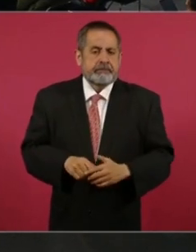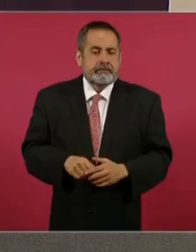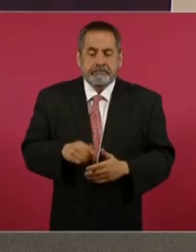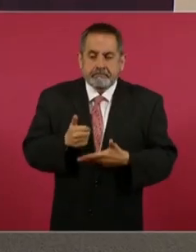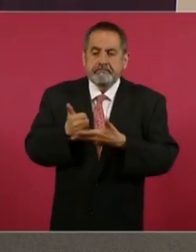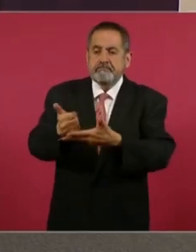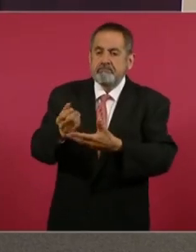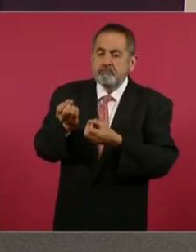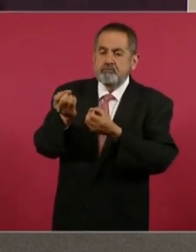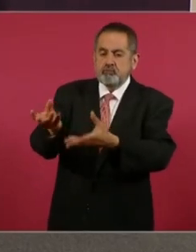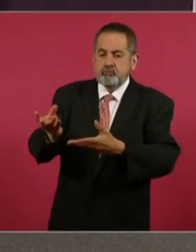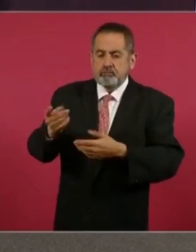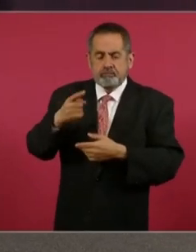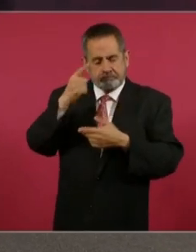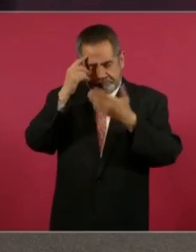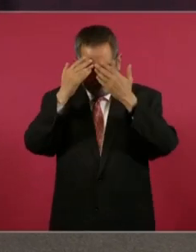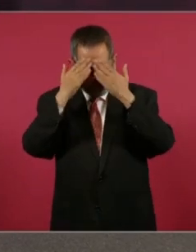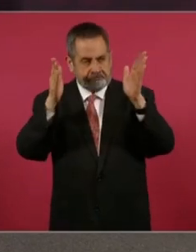les ayuda mucho.